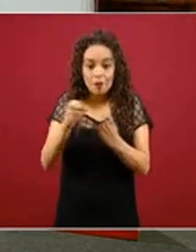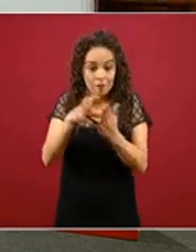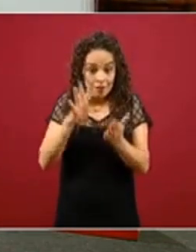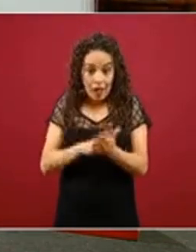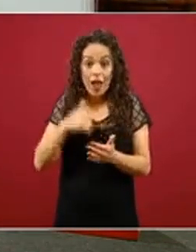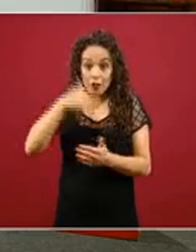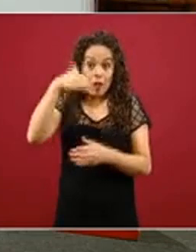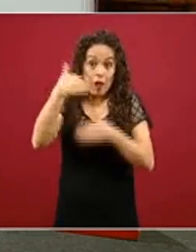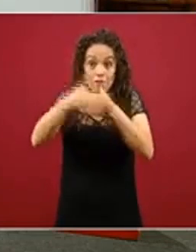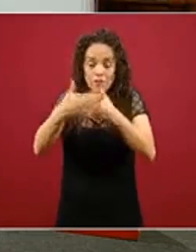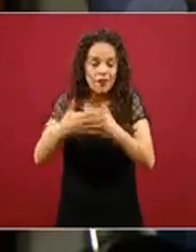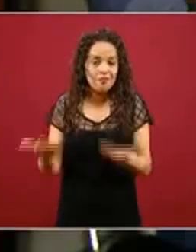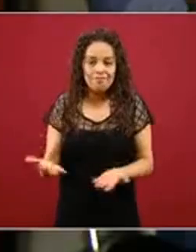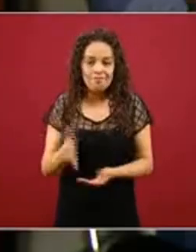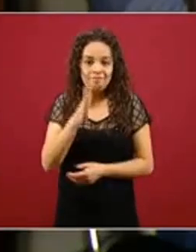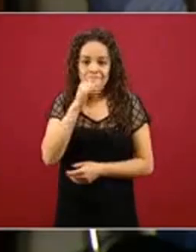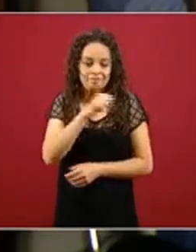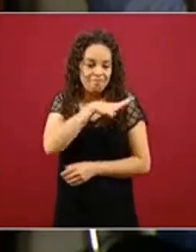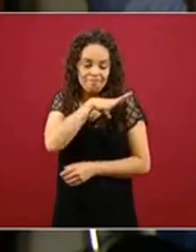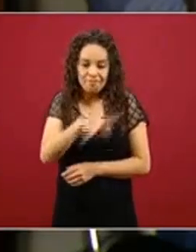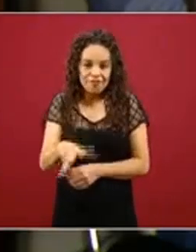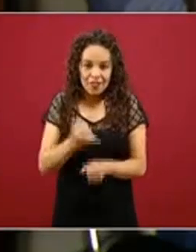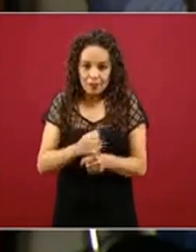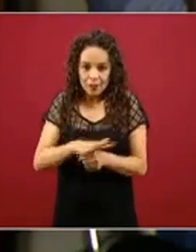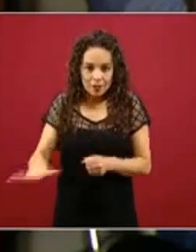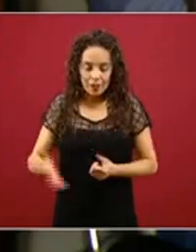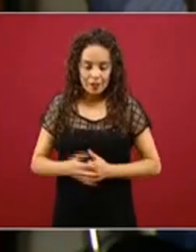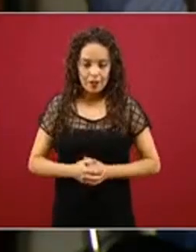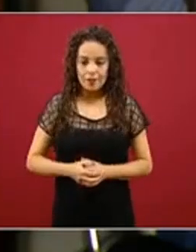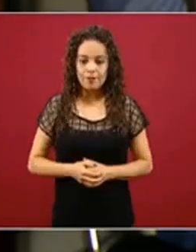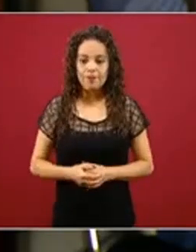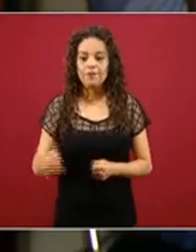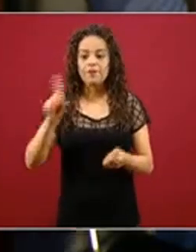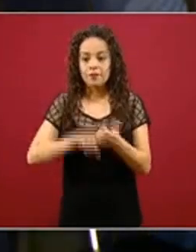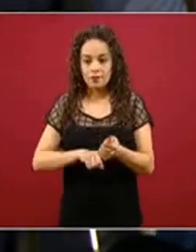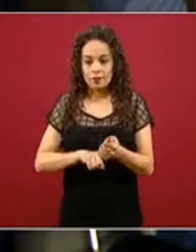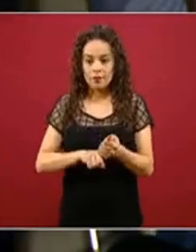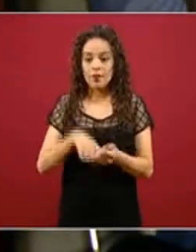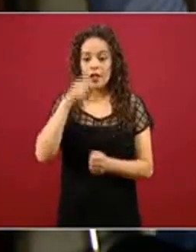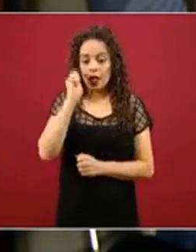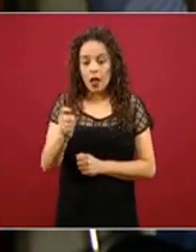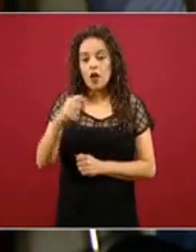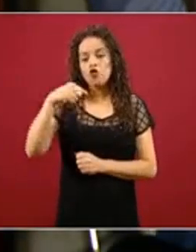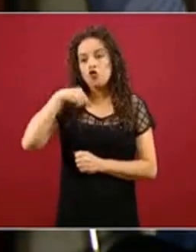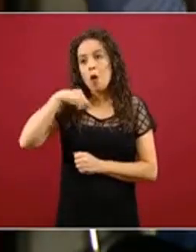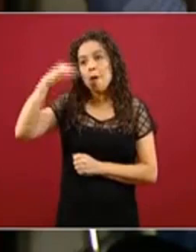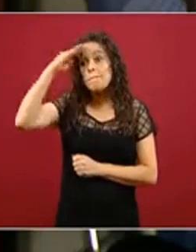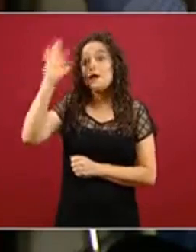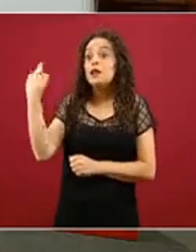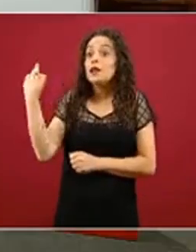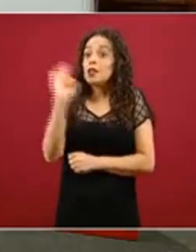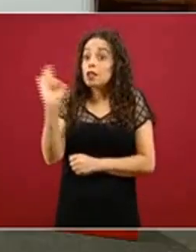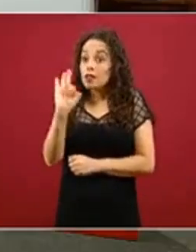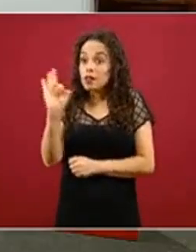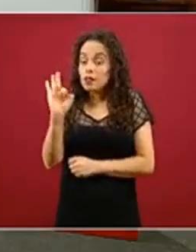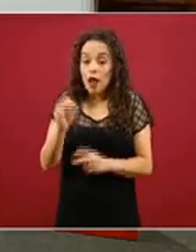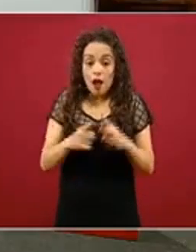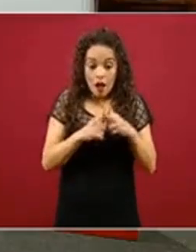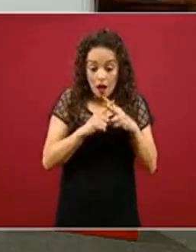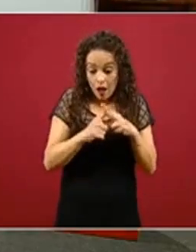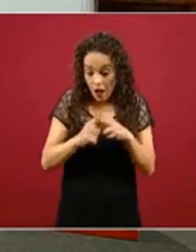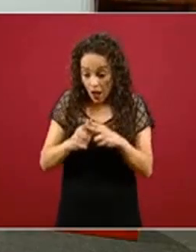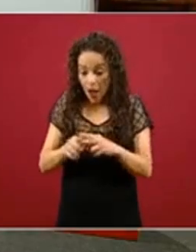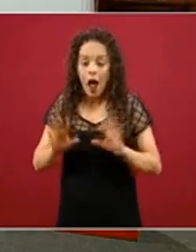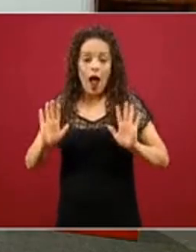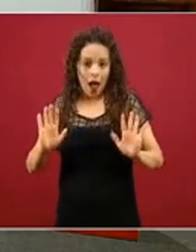predicciones es tener una aproximación bajo supuestos. Y el supuesto aquí es sí